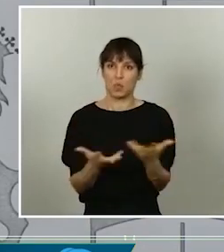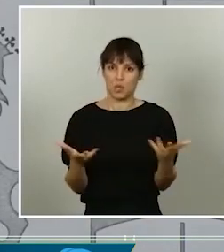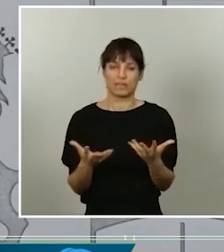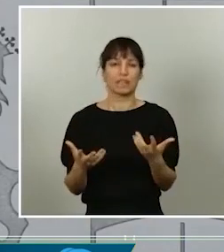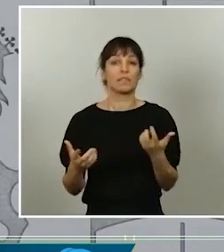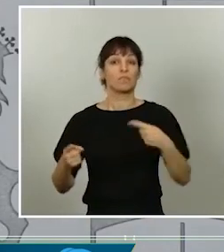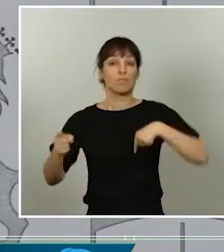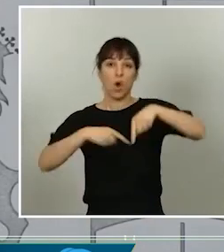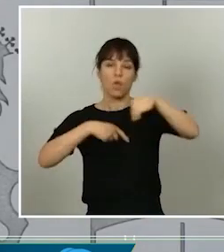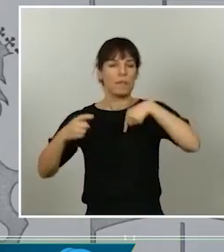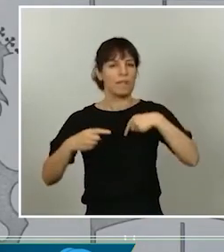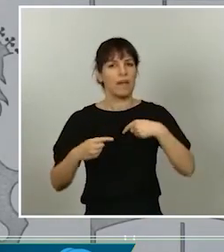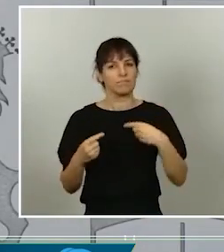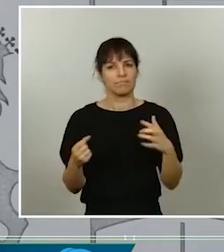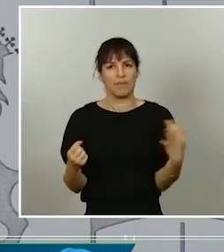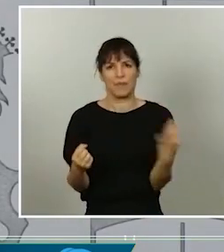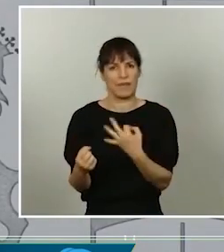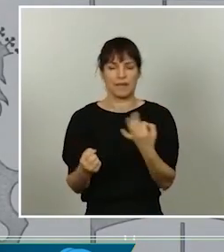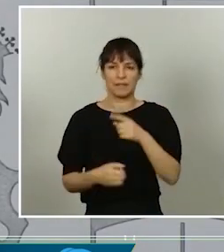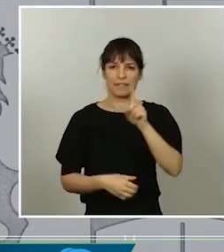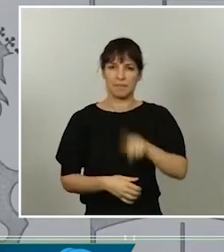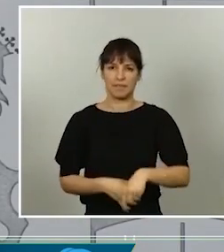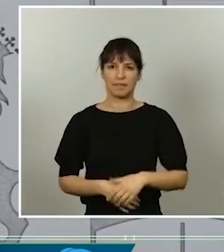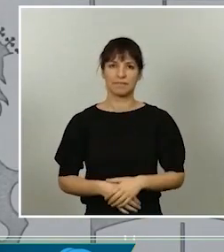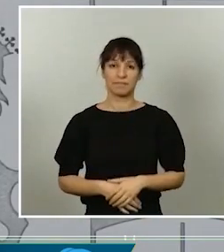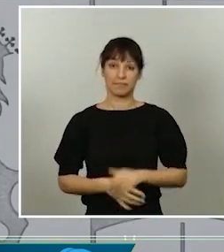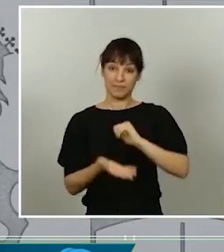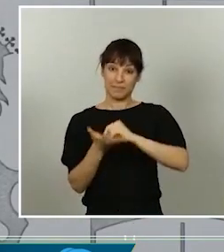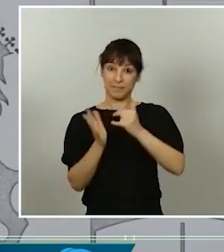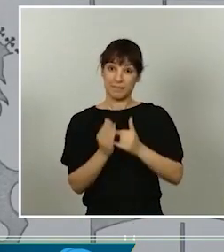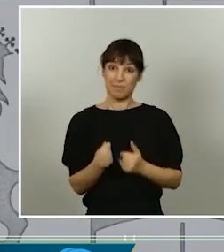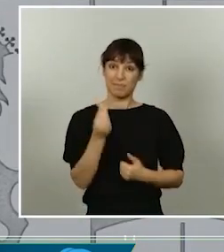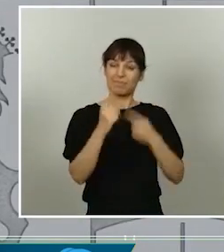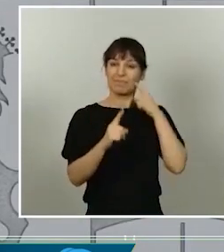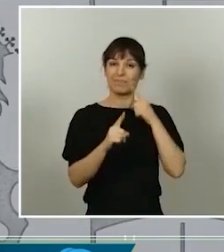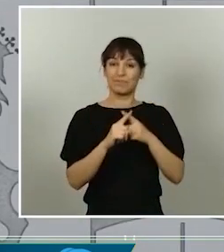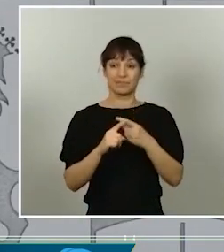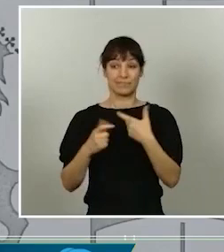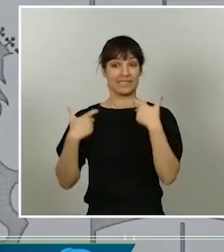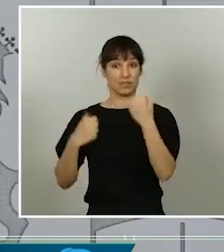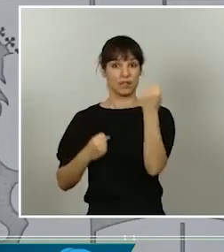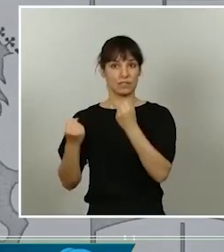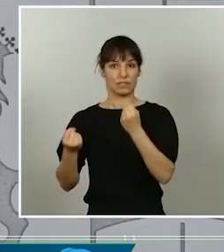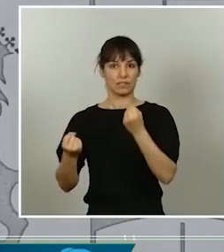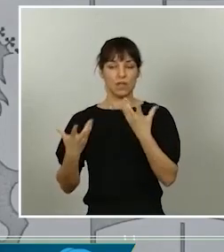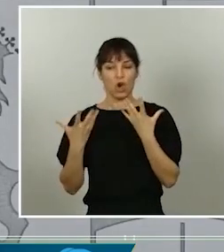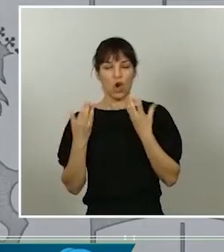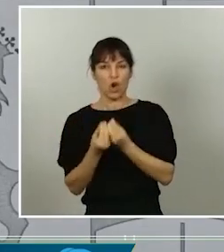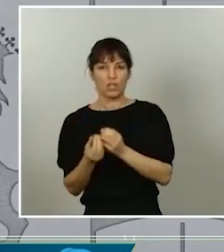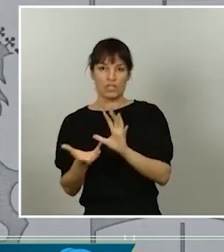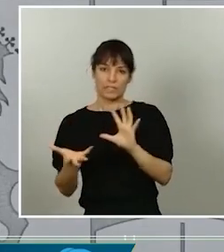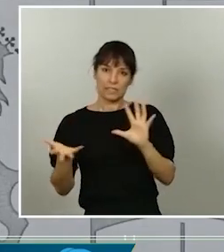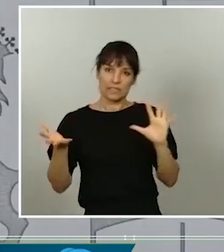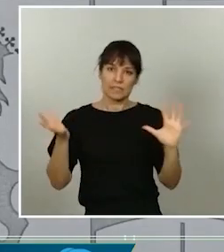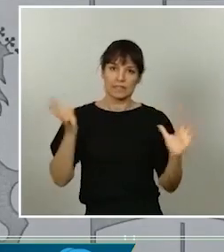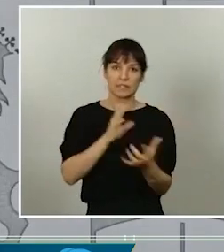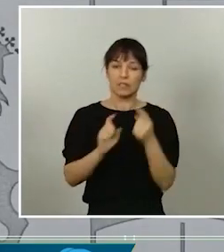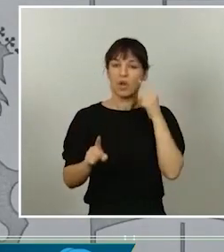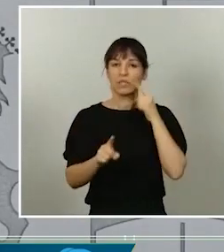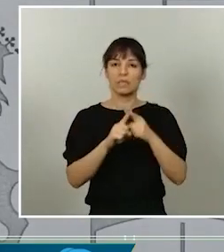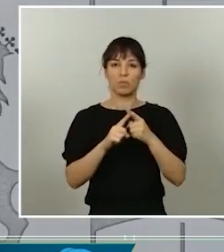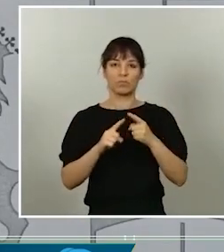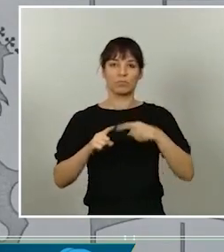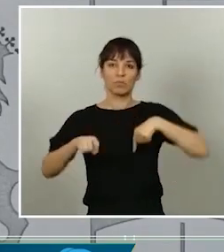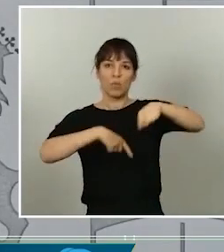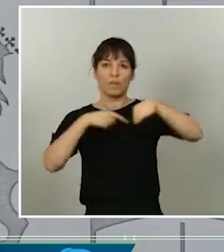creo que es ciertamente ciertamente desolador es que se coja por donde se coja somos los campeones en todo